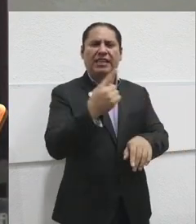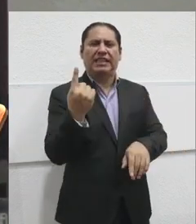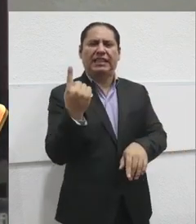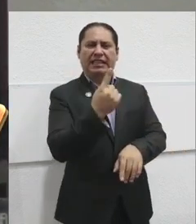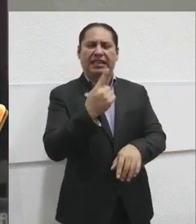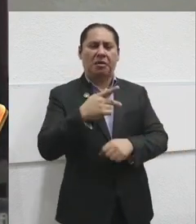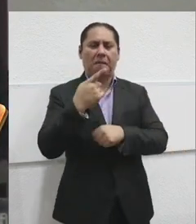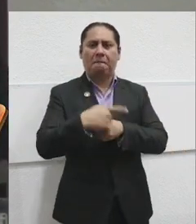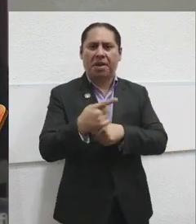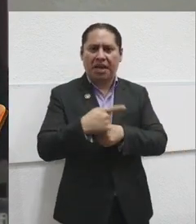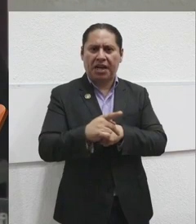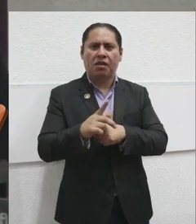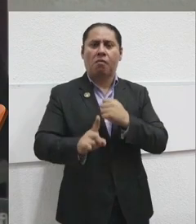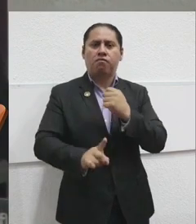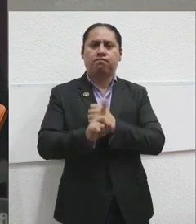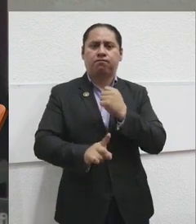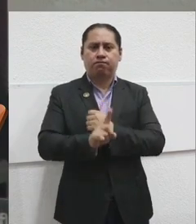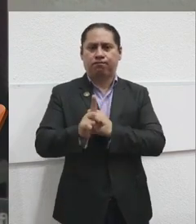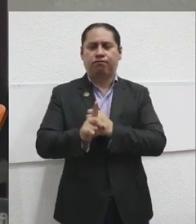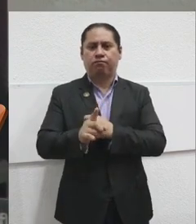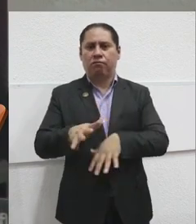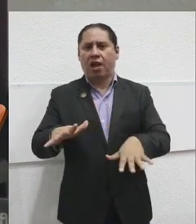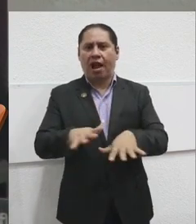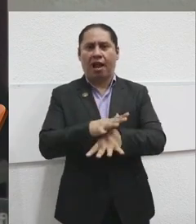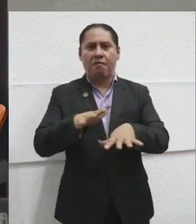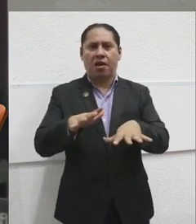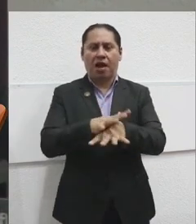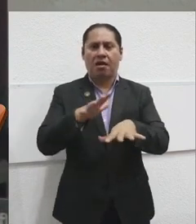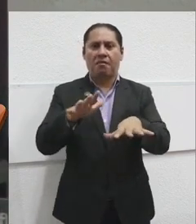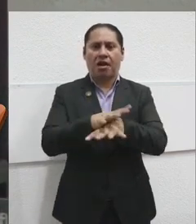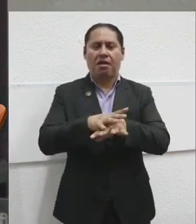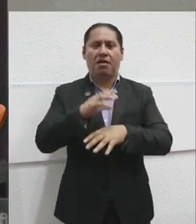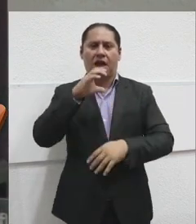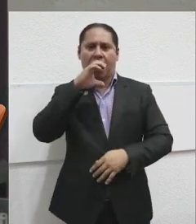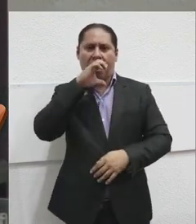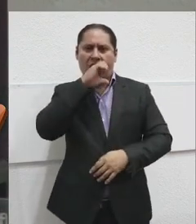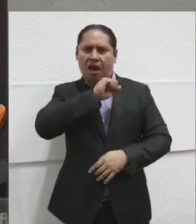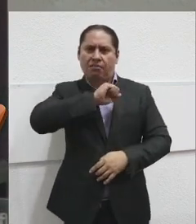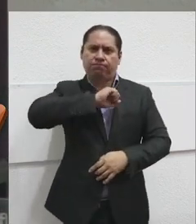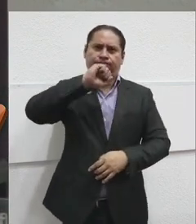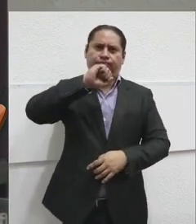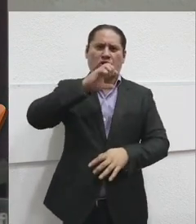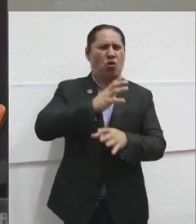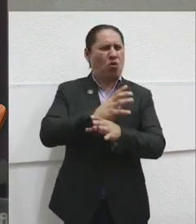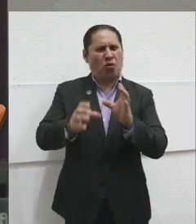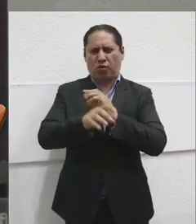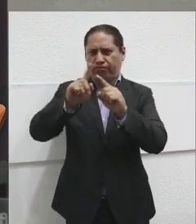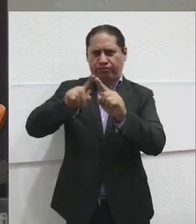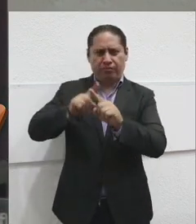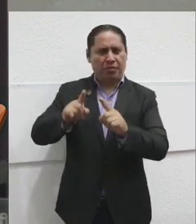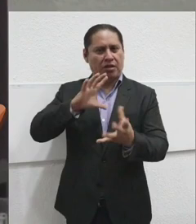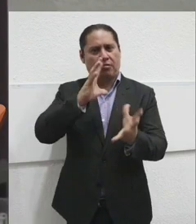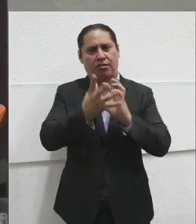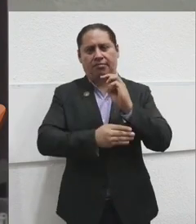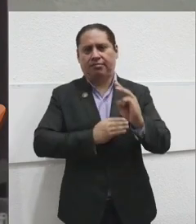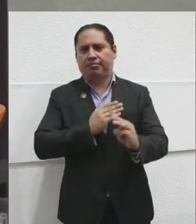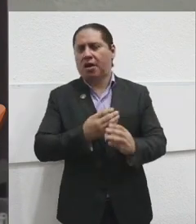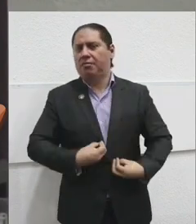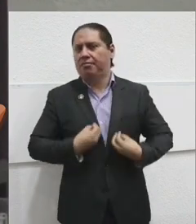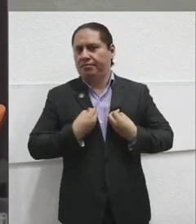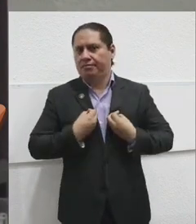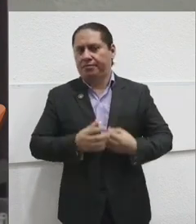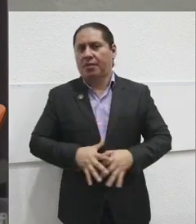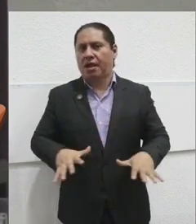cambio climático y los riesgos que este provoca para toda la vida en el planeta. El